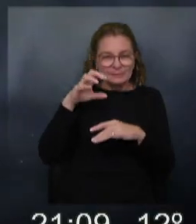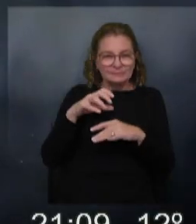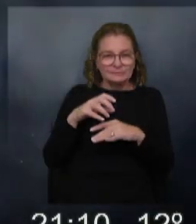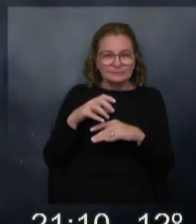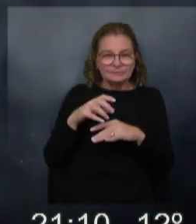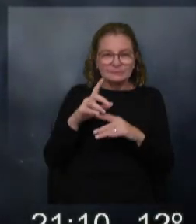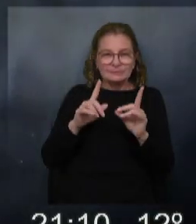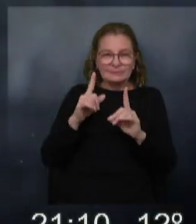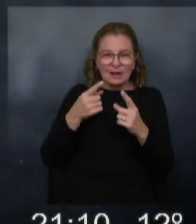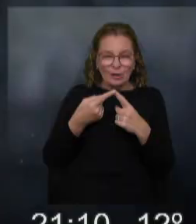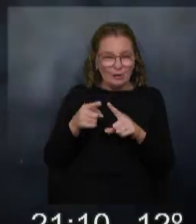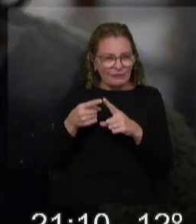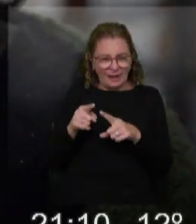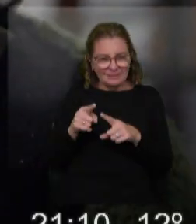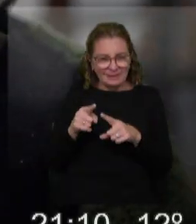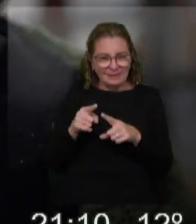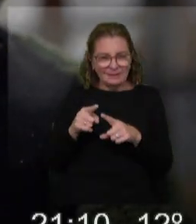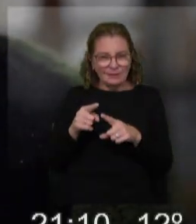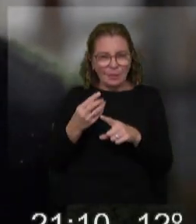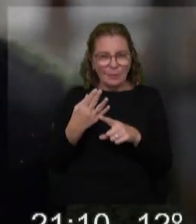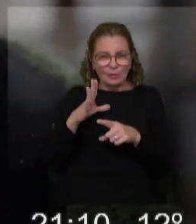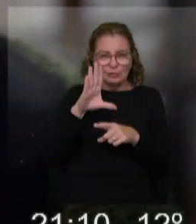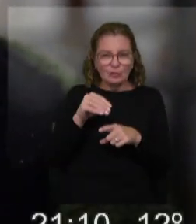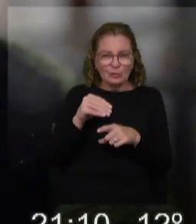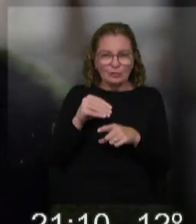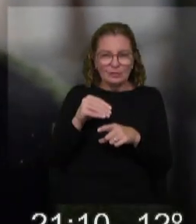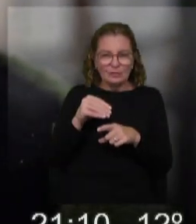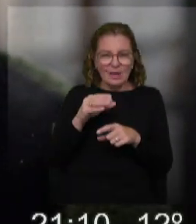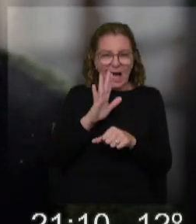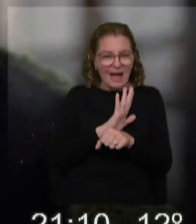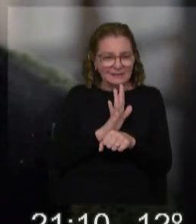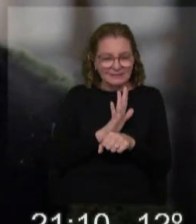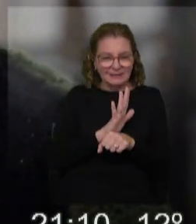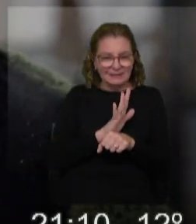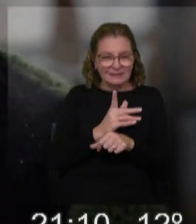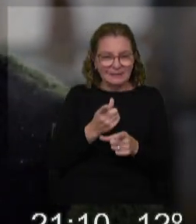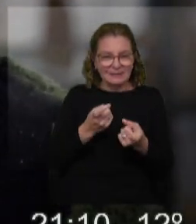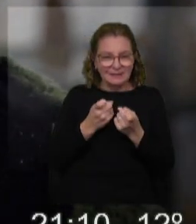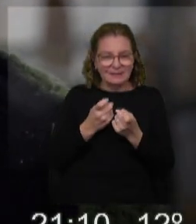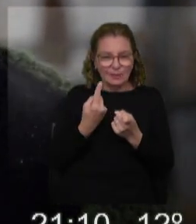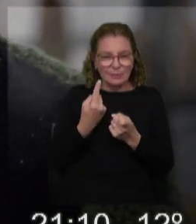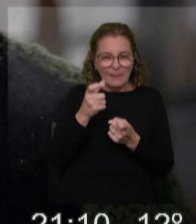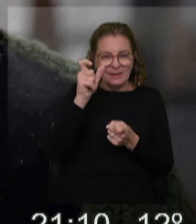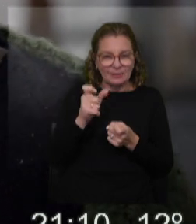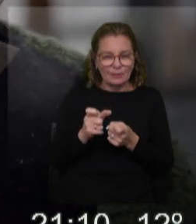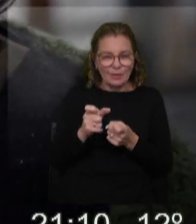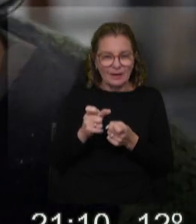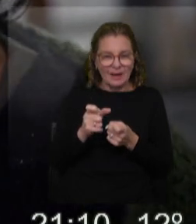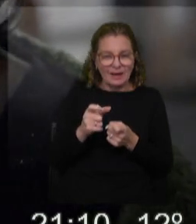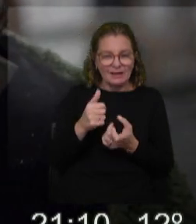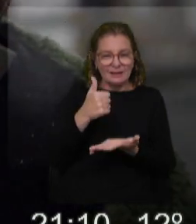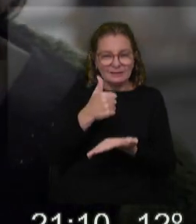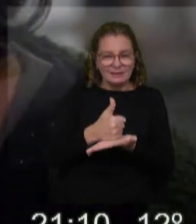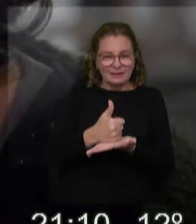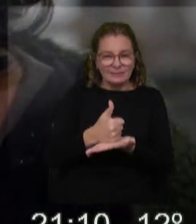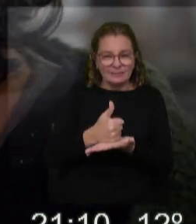una expresión distinta y, como toda cuestión de arte, precisa de un oyente, en este caso, porque lo que vamos